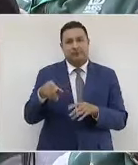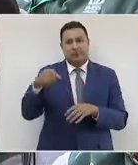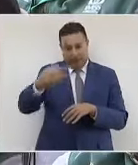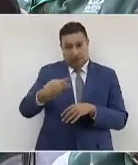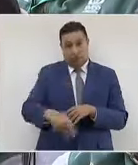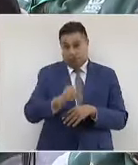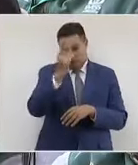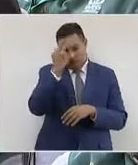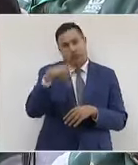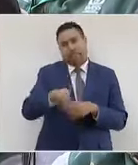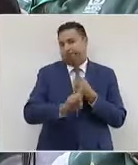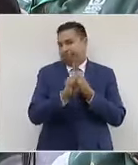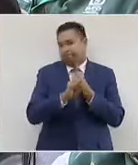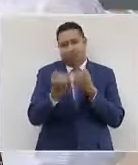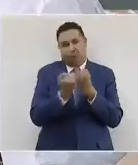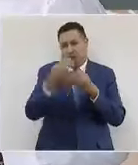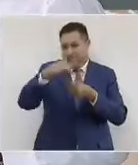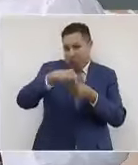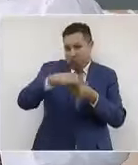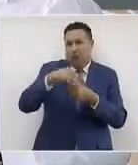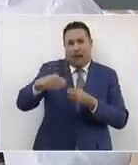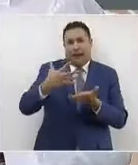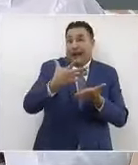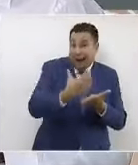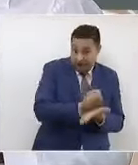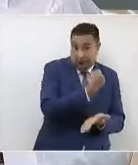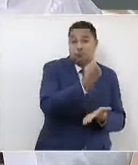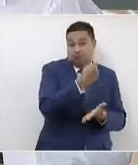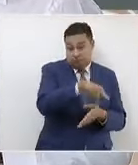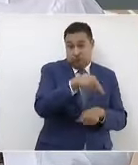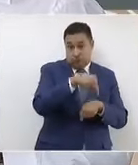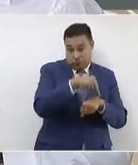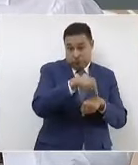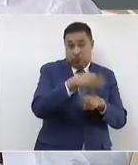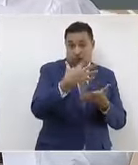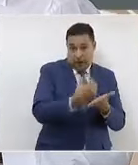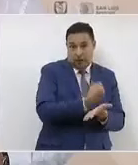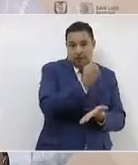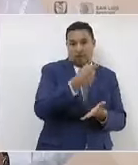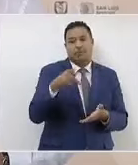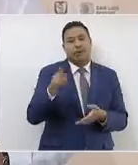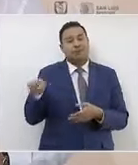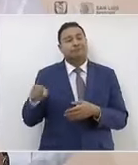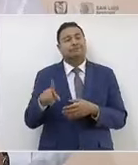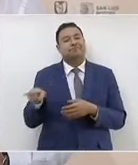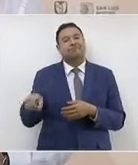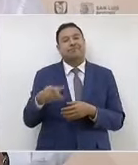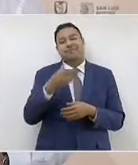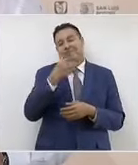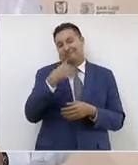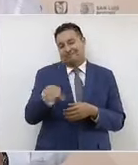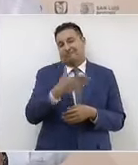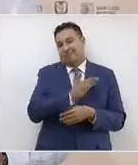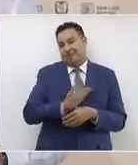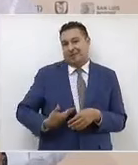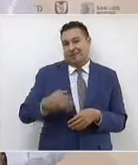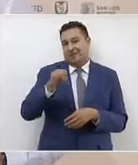aquí. La había logrado. Eran los tiempos de Salinas, muy